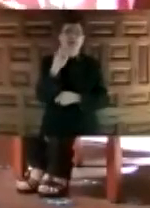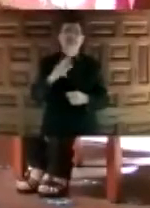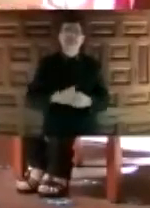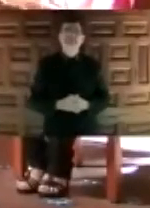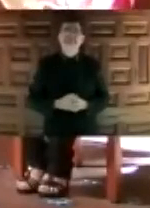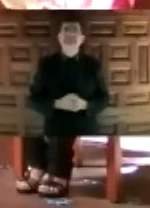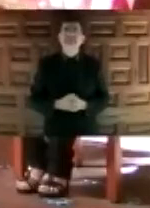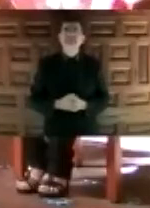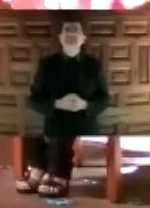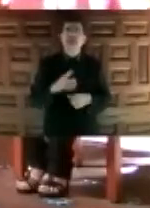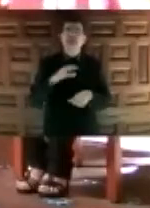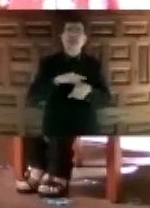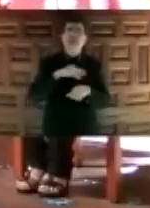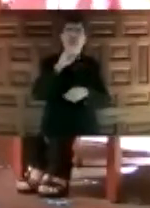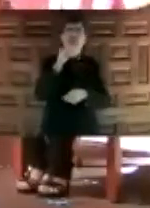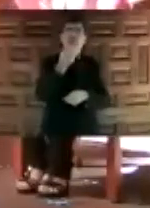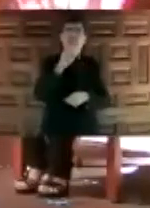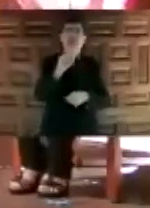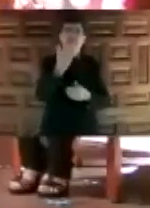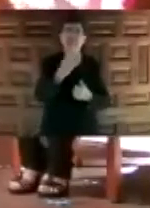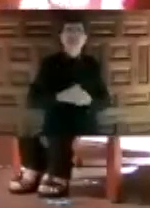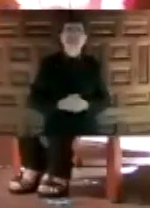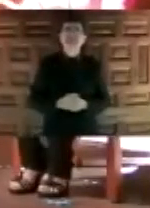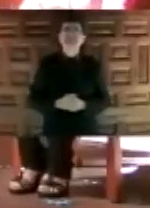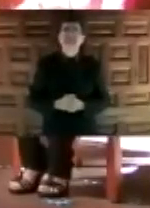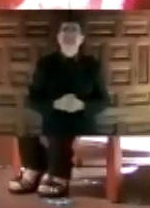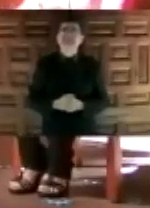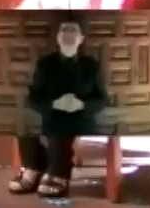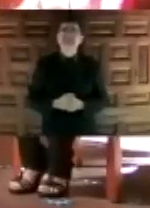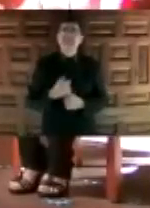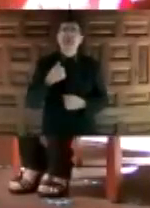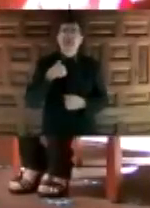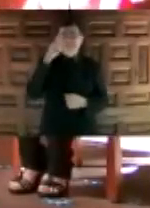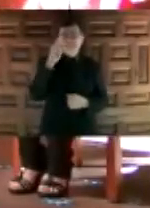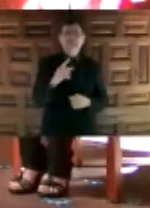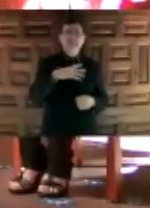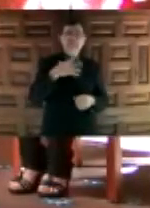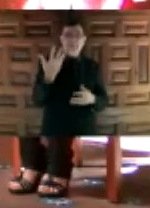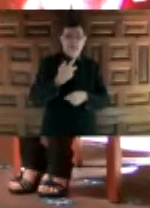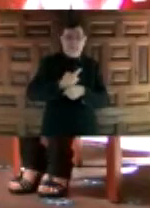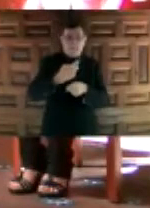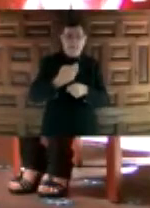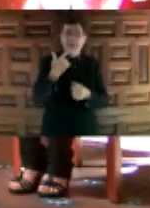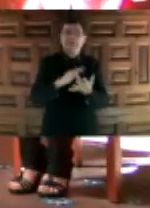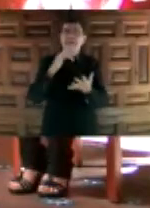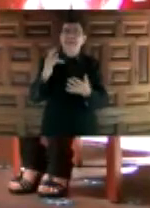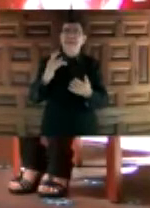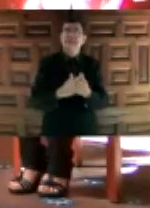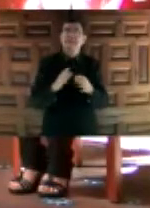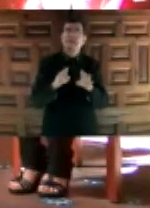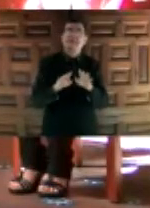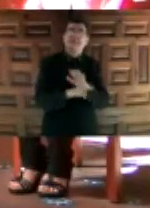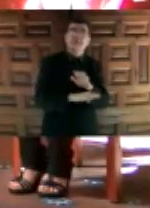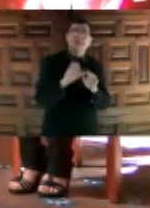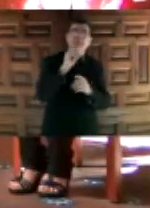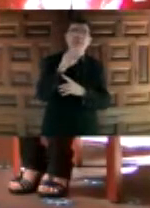Bien, doctor Eduardo, por favor. Gracias. Aprecio esta invitación y la iniciativa